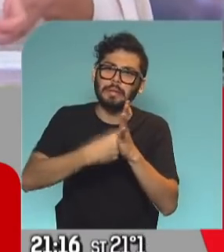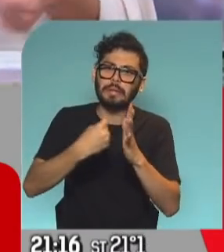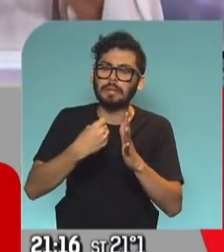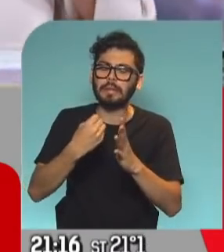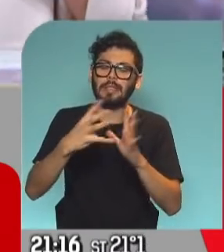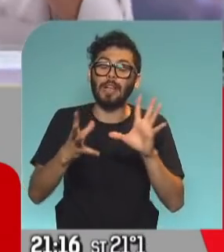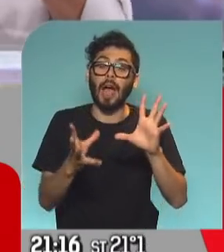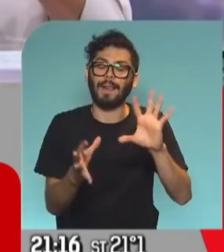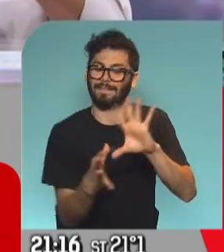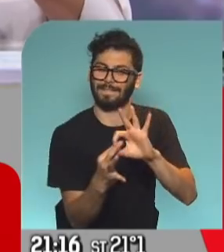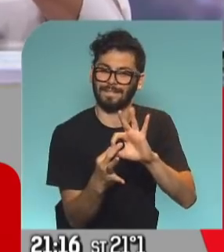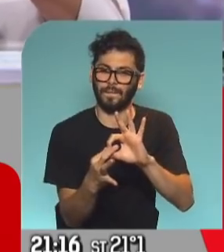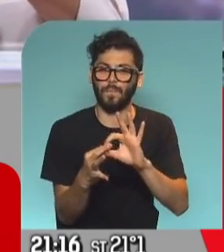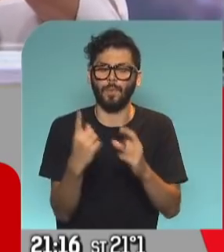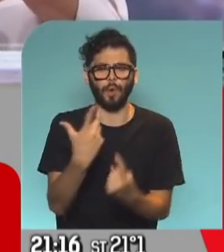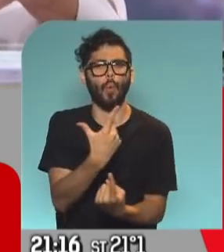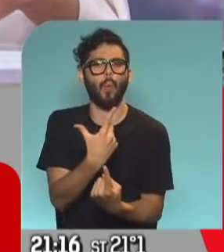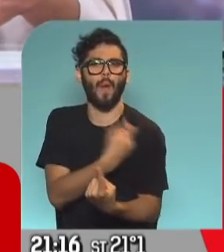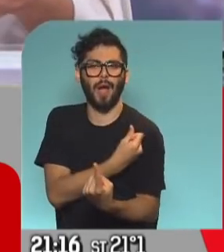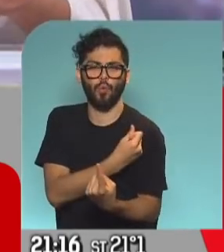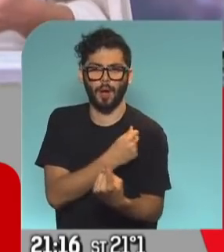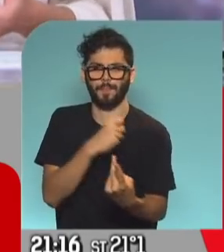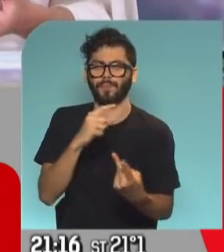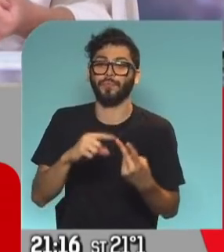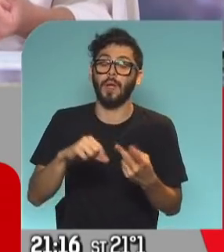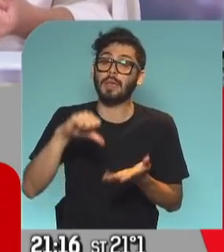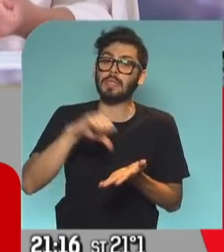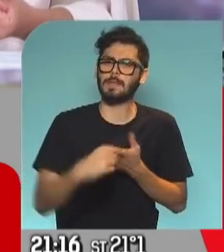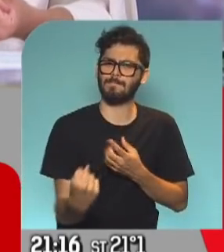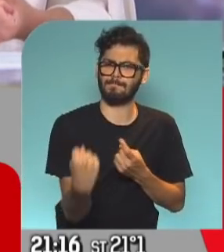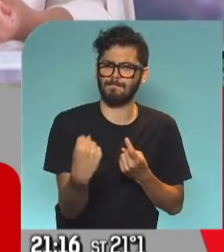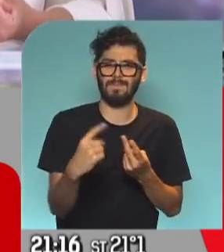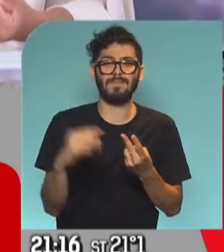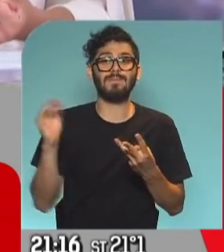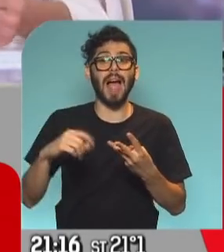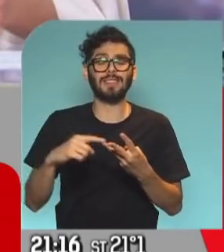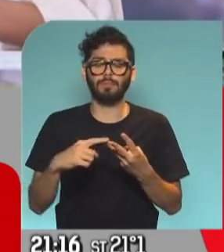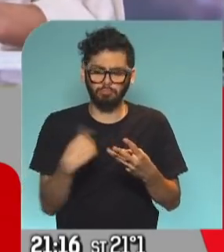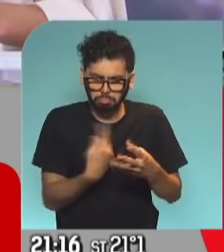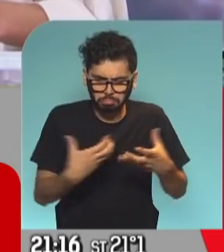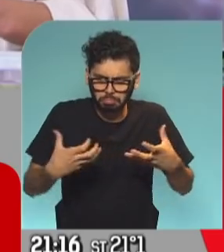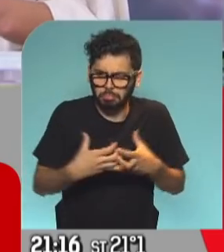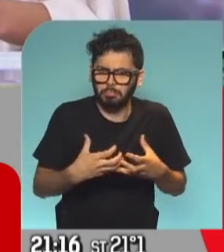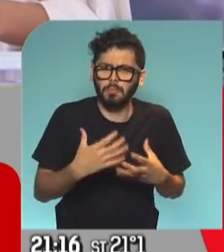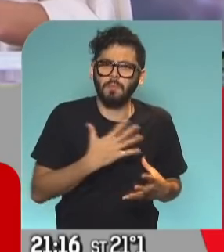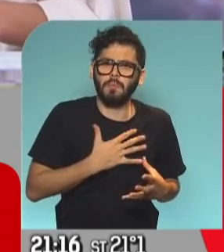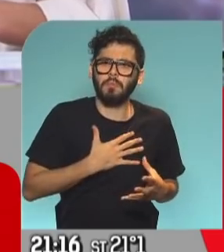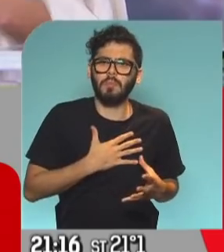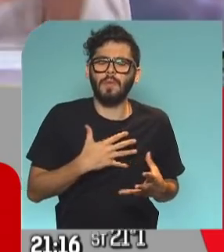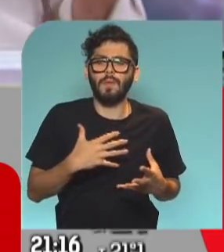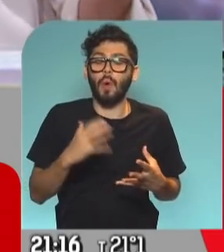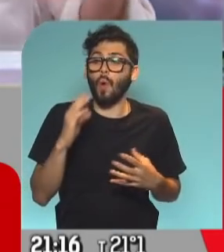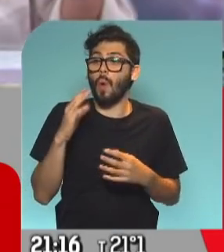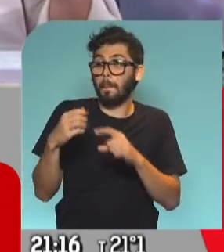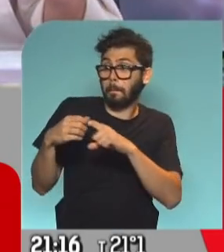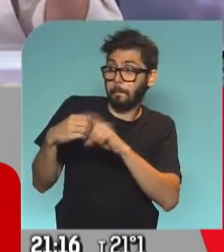vacuna, incremento de la posición más nacionalista, y eso con un discurso también de decir, bueno, nosotros podemos hacer frente también a este